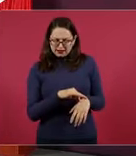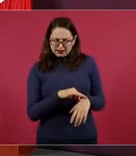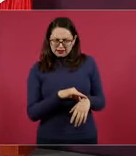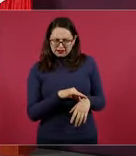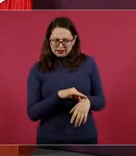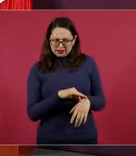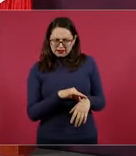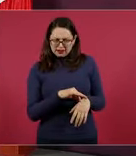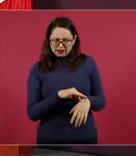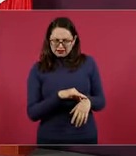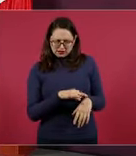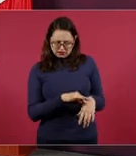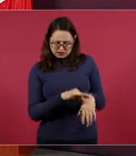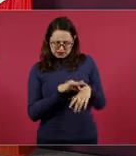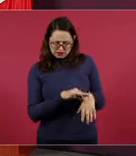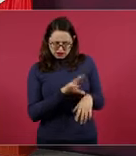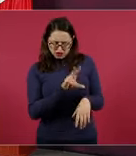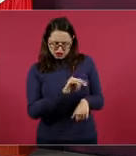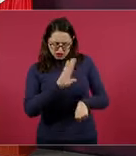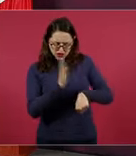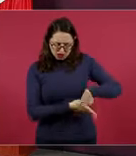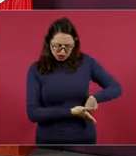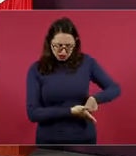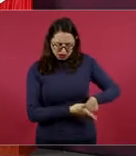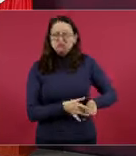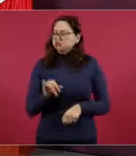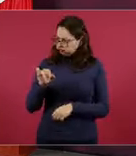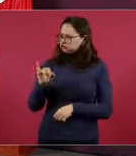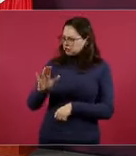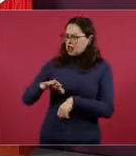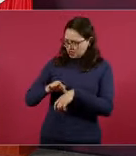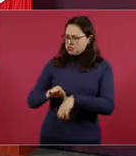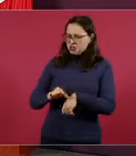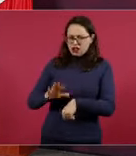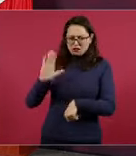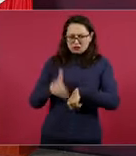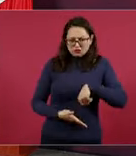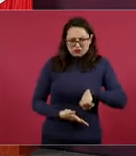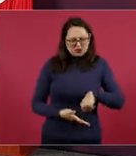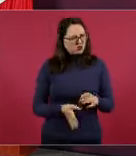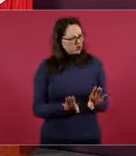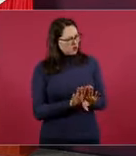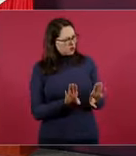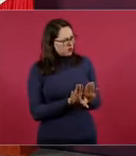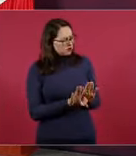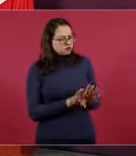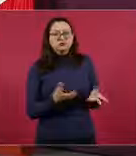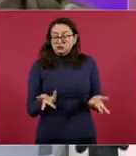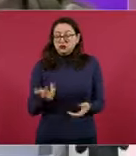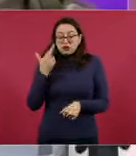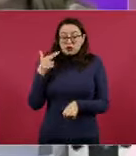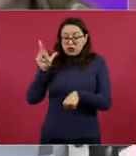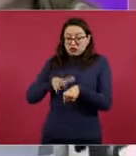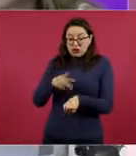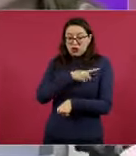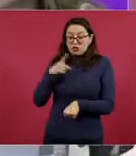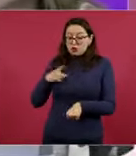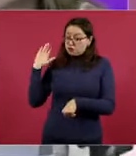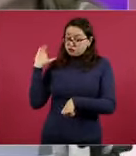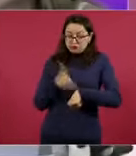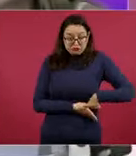Déjalo. Sí, no habla literalmente. Claro, ¿mochar la mano literalmente? Literalmente. A ver, explíqueme, por favor. Que al que robe hay que mocharle la mano. Hay